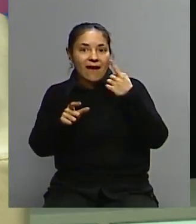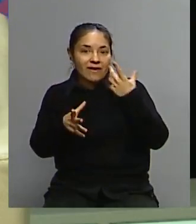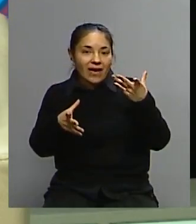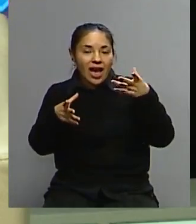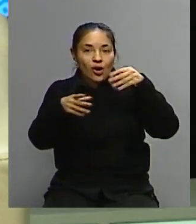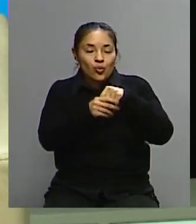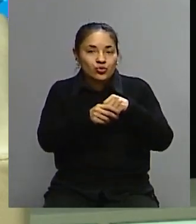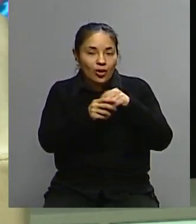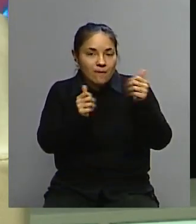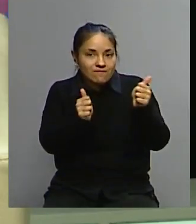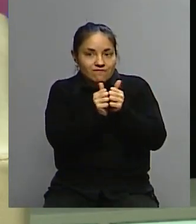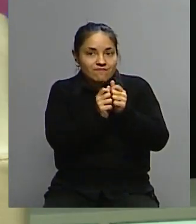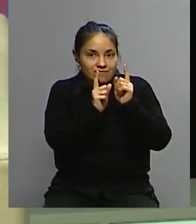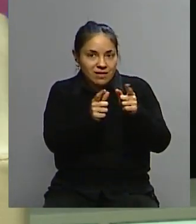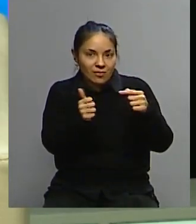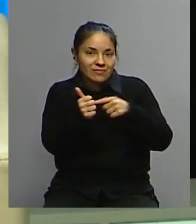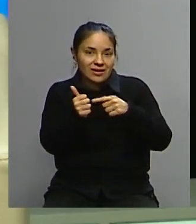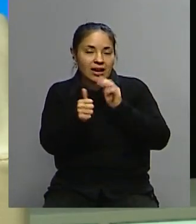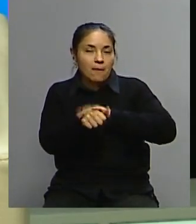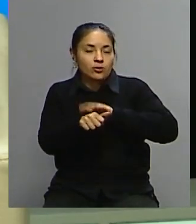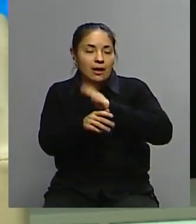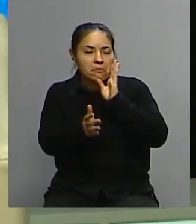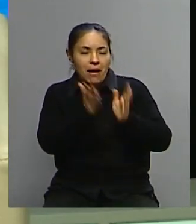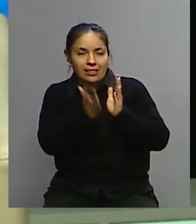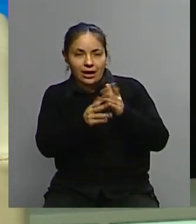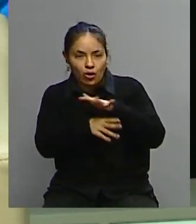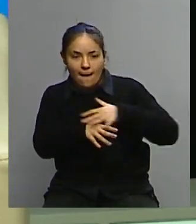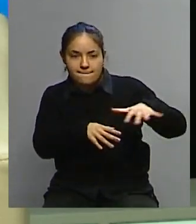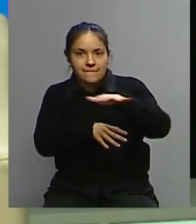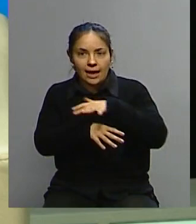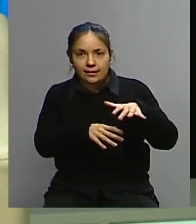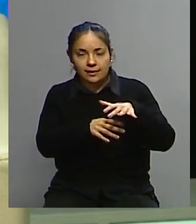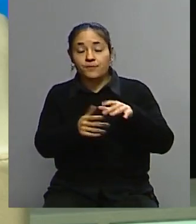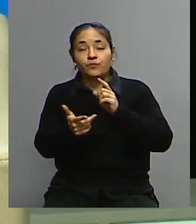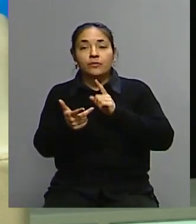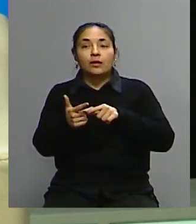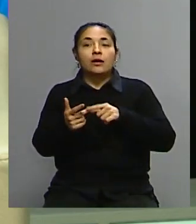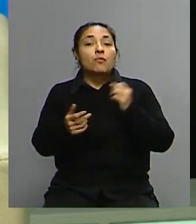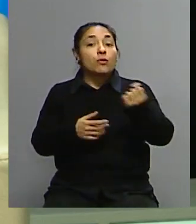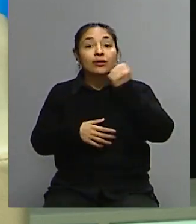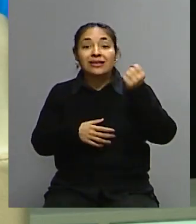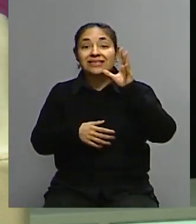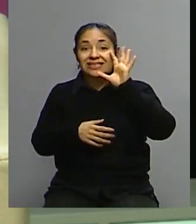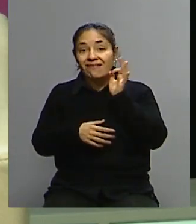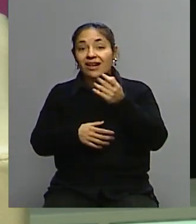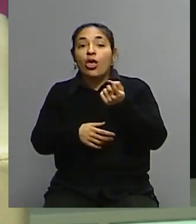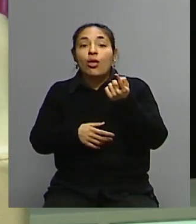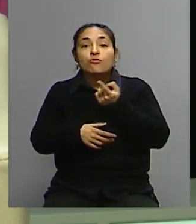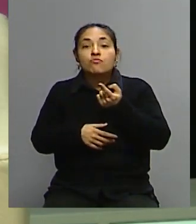Entonces, bueno, según el tipo de maltrato también es, bueno, ¿a dónde puedo pedir ayuda? Hay algunas situaciones que